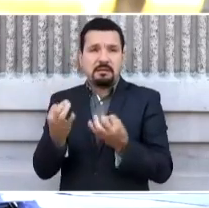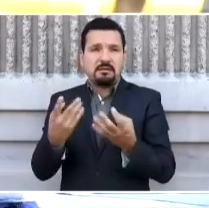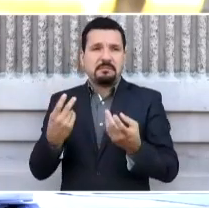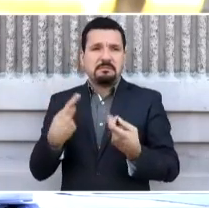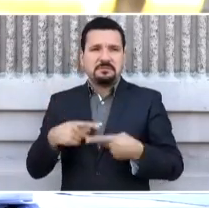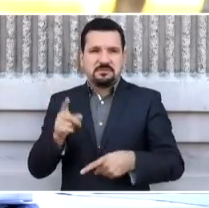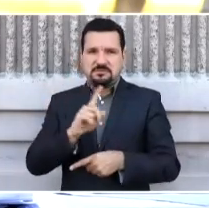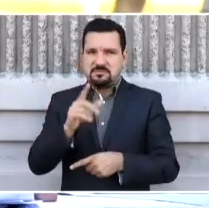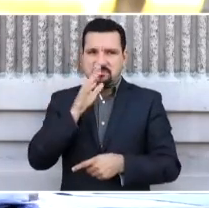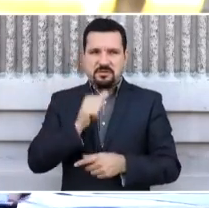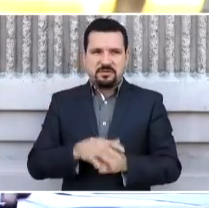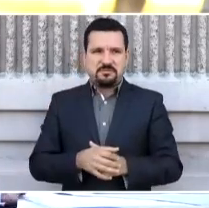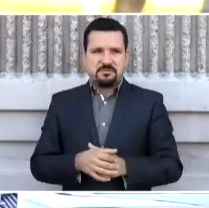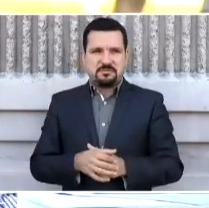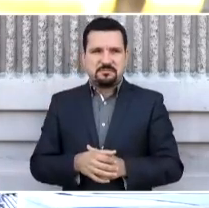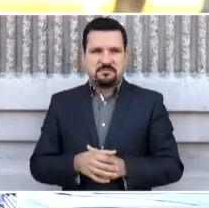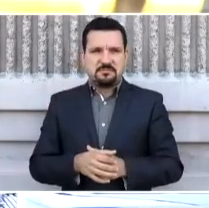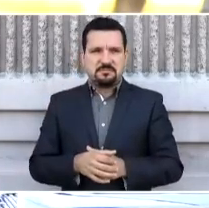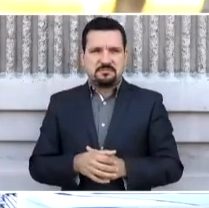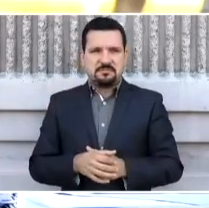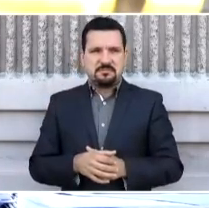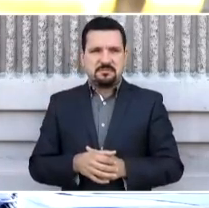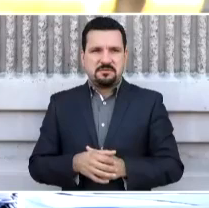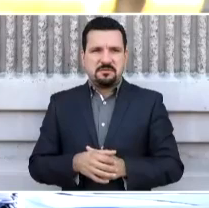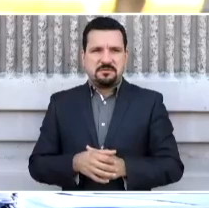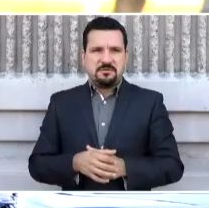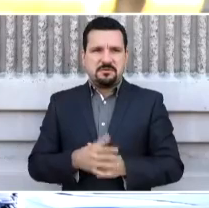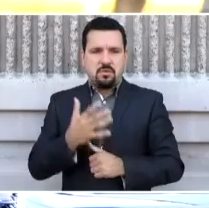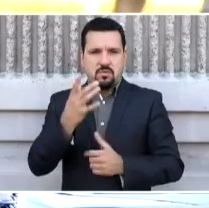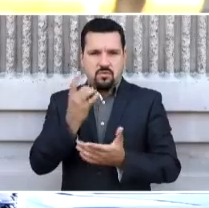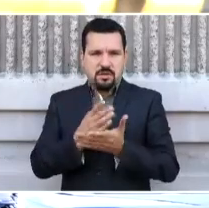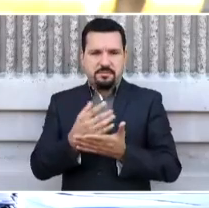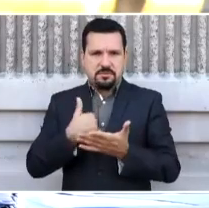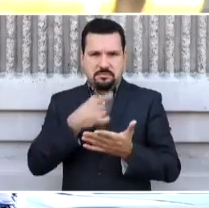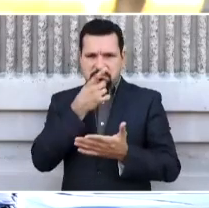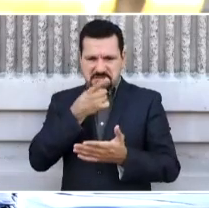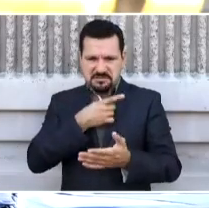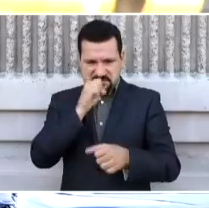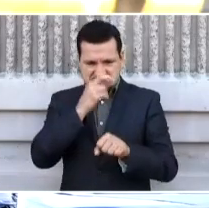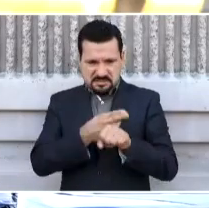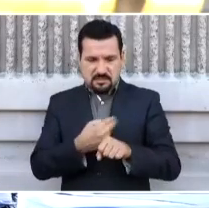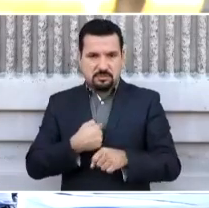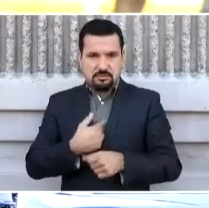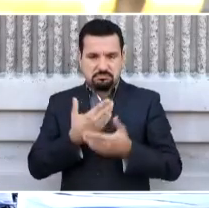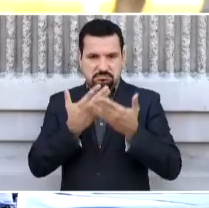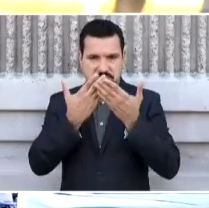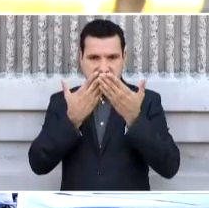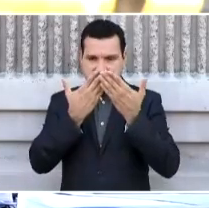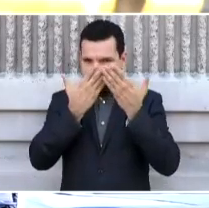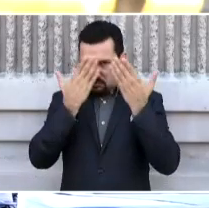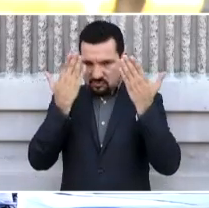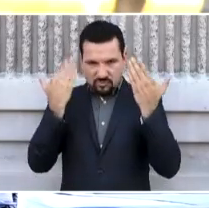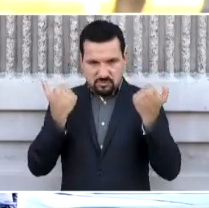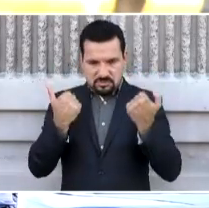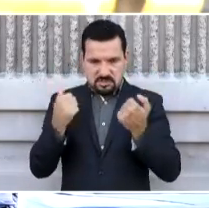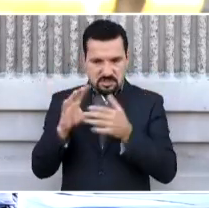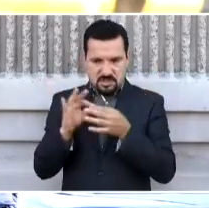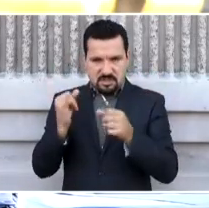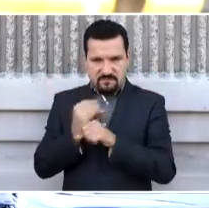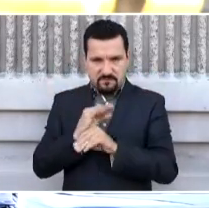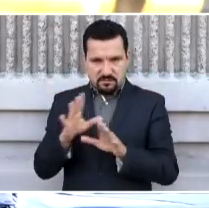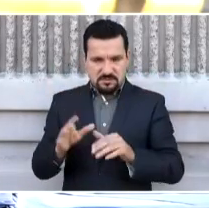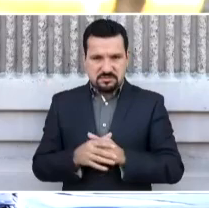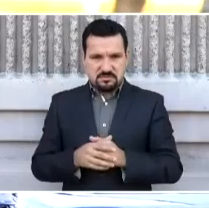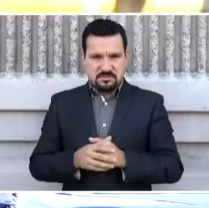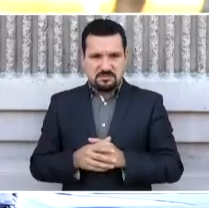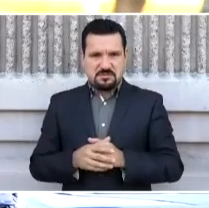efectivamente puede ser que haya ocurrido en una persona, me dices que secretaria, no tengo ese dato.